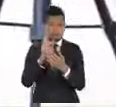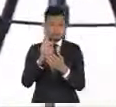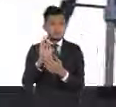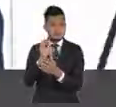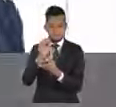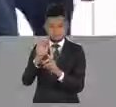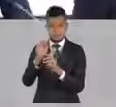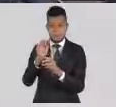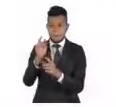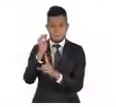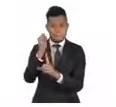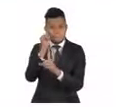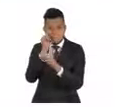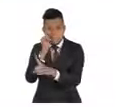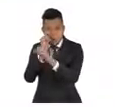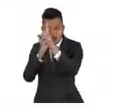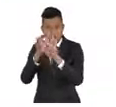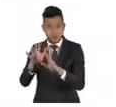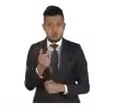Rosario.